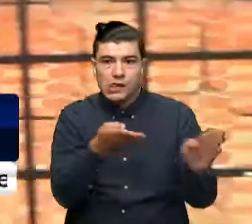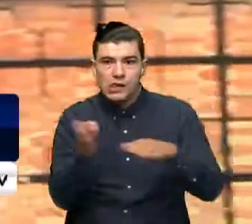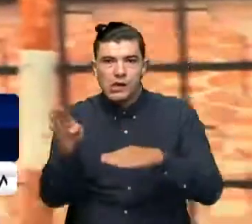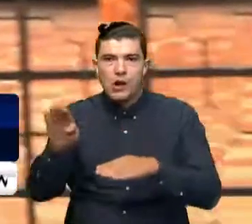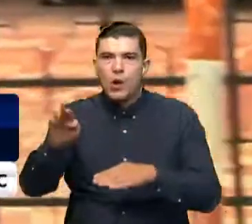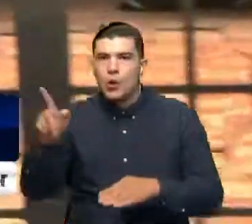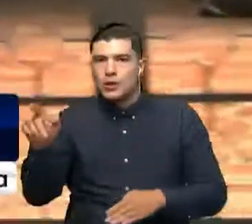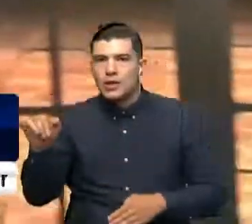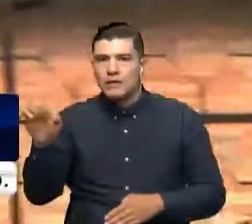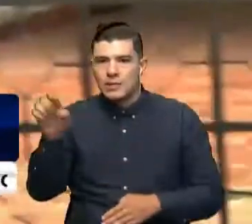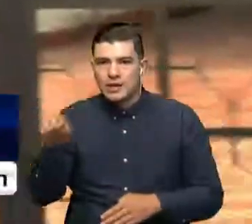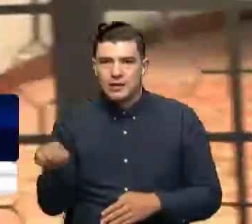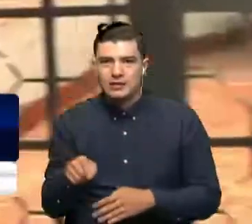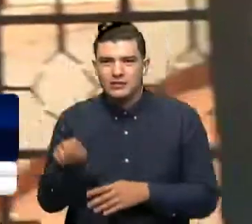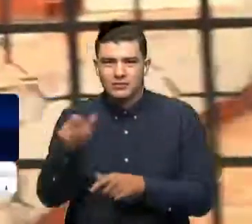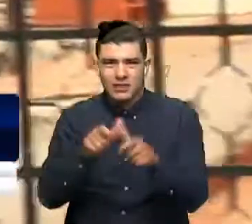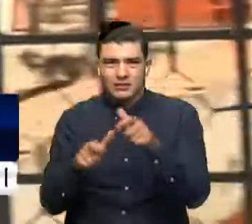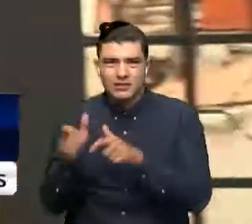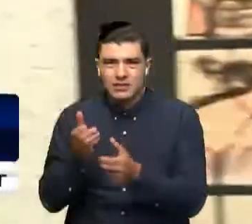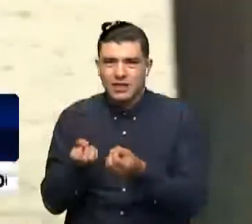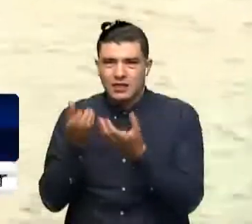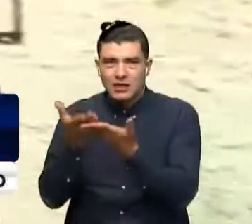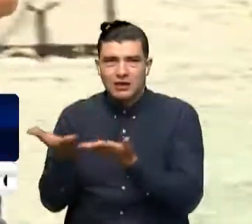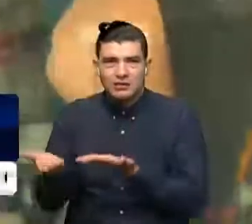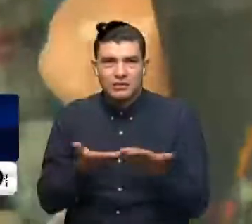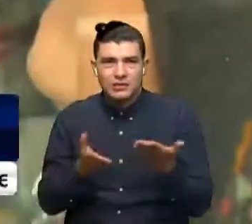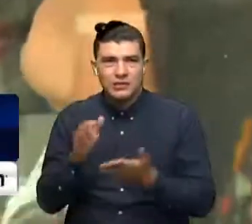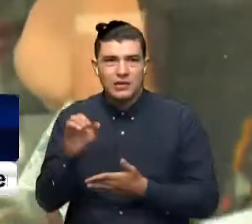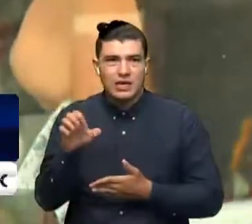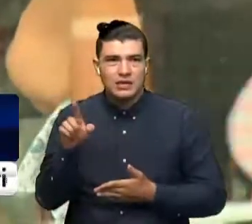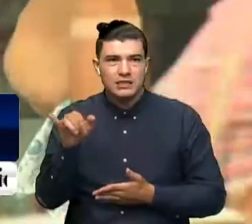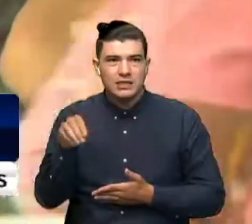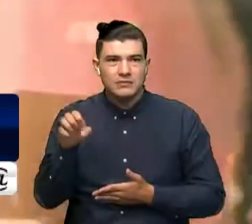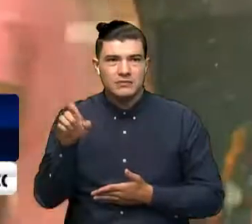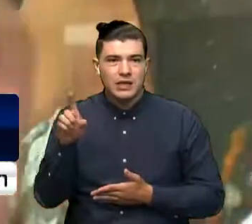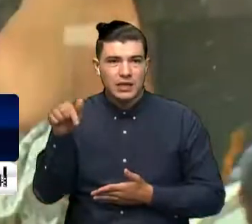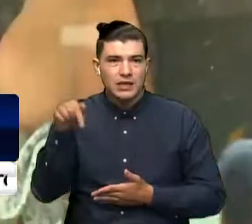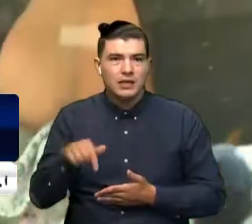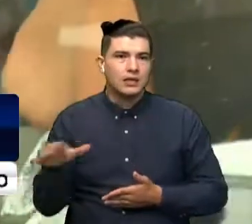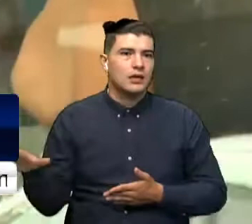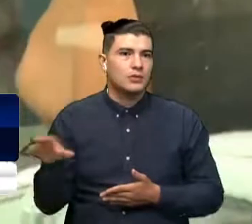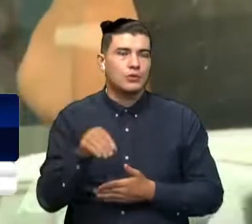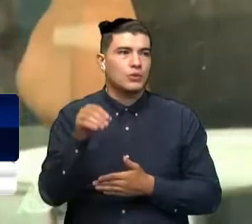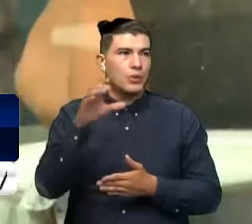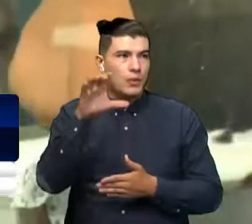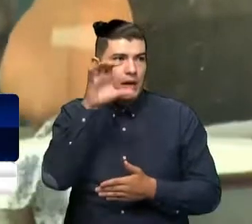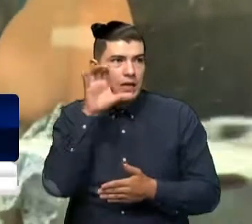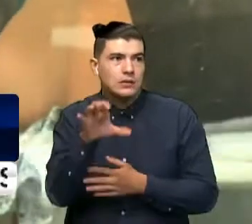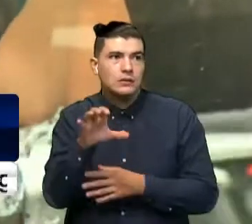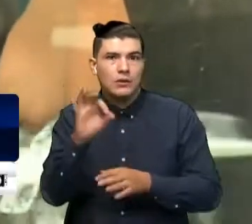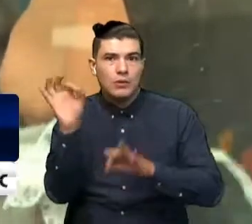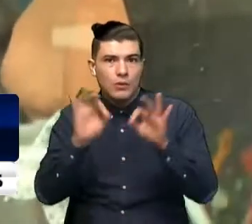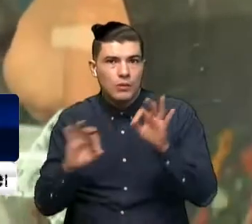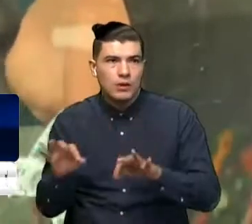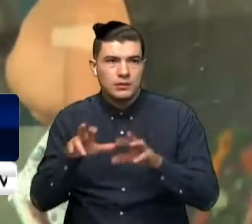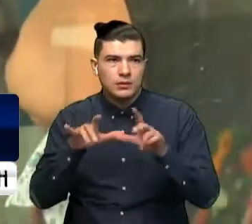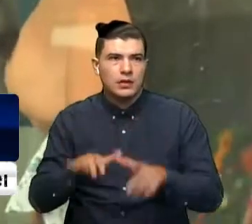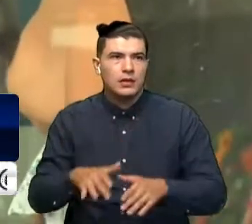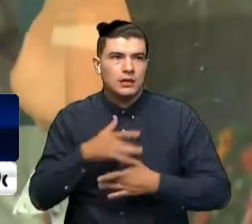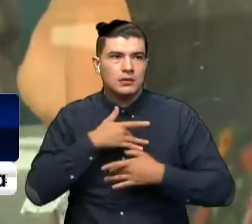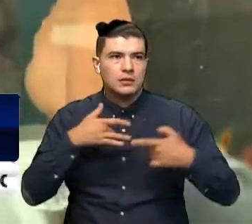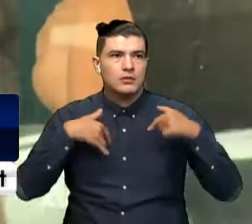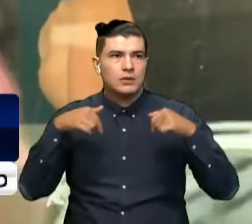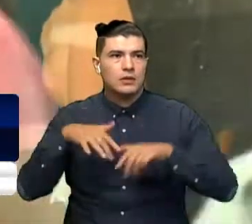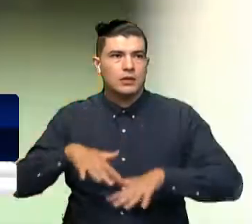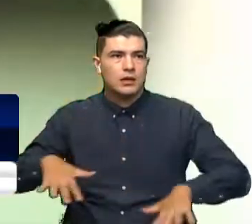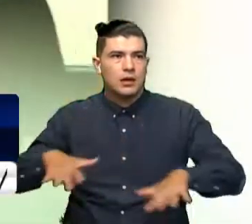ips a los usuarios que reciben servicios en simat de todo el país ordenados por la secretaría de salud locales debido